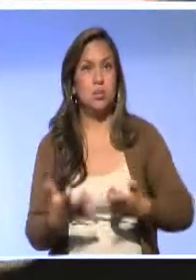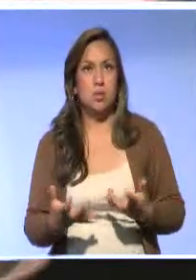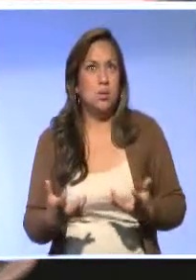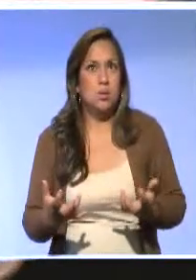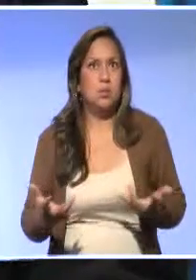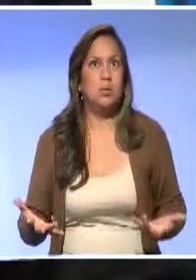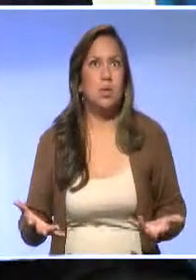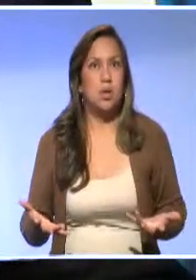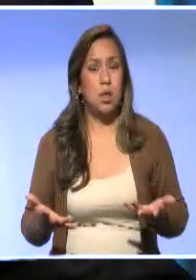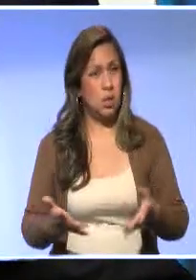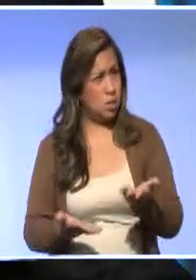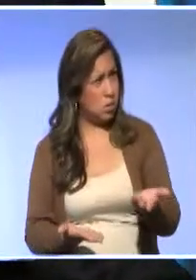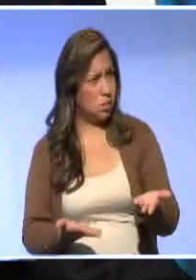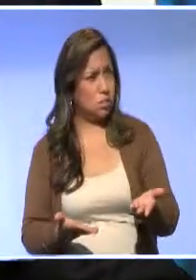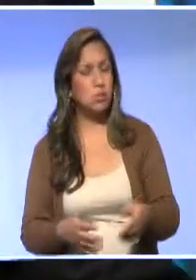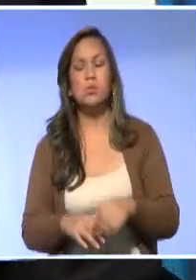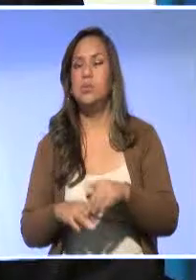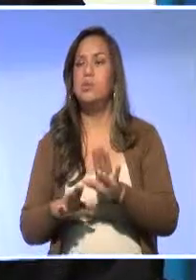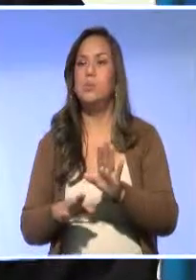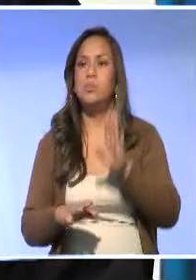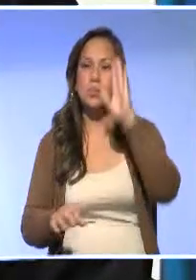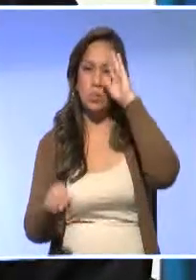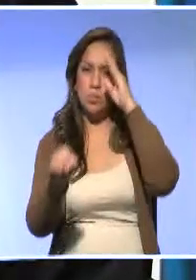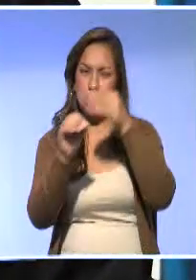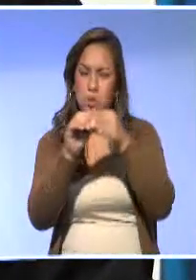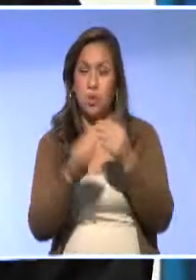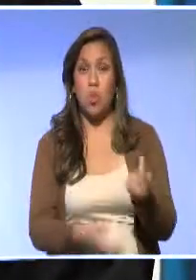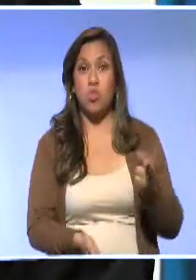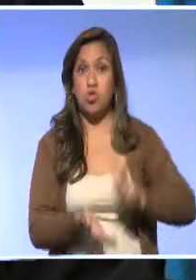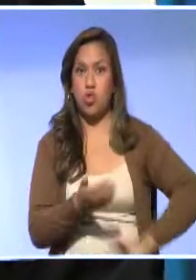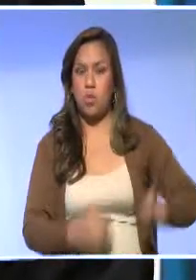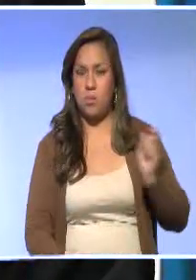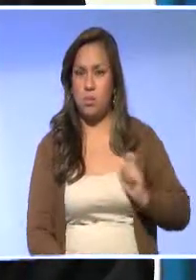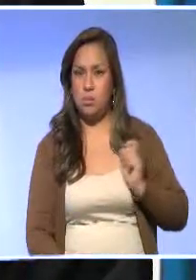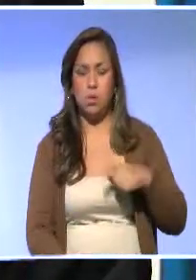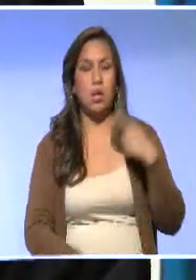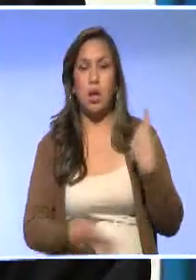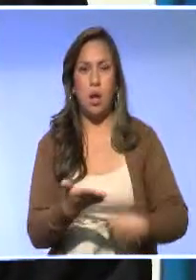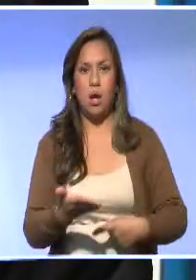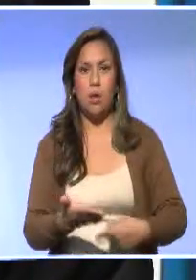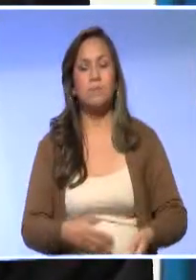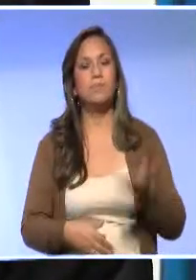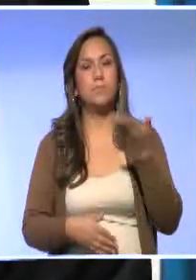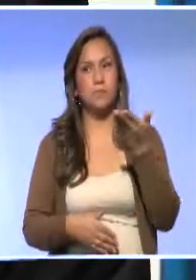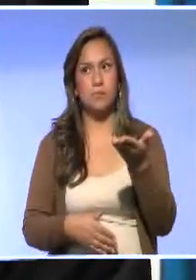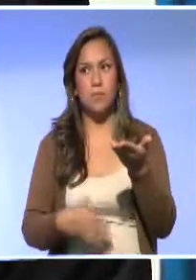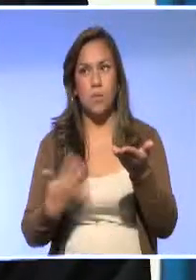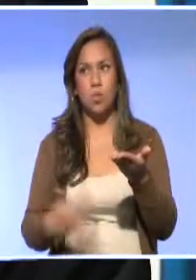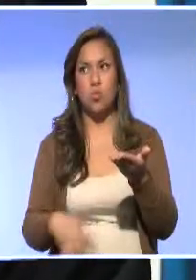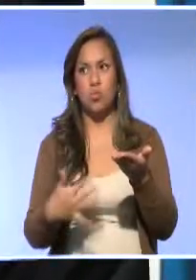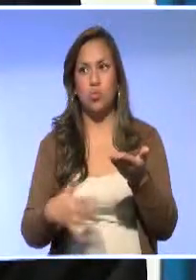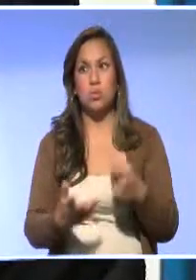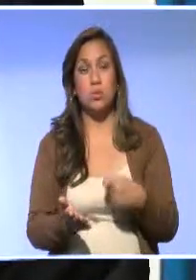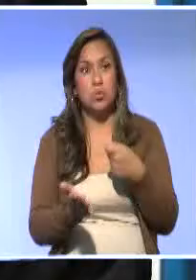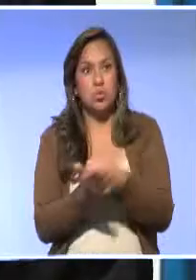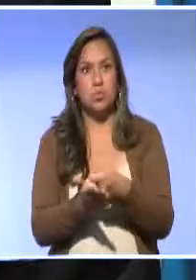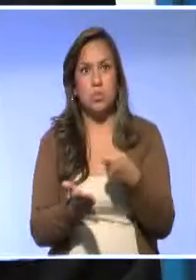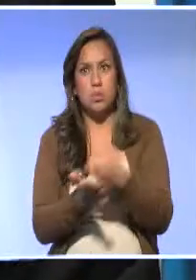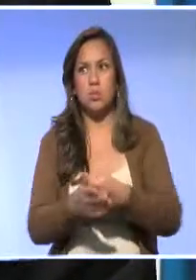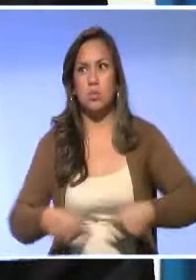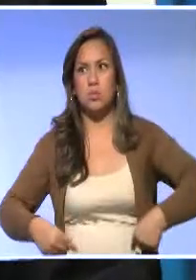a ver mire el decimotercero tiene un objetivo fundamental que es aliviar el peso de las compras y de los